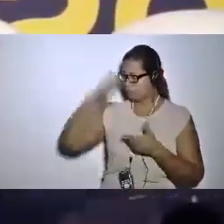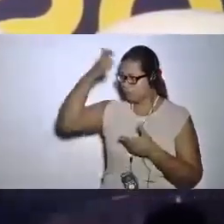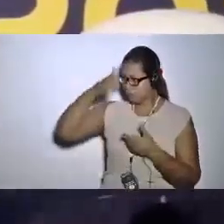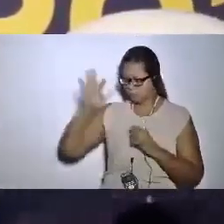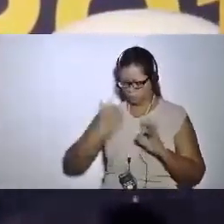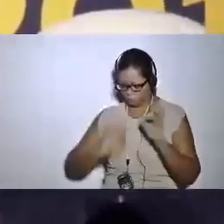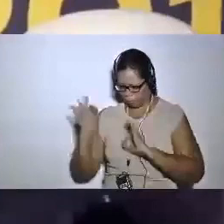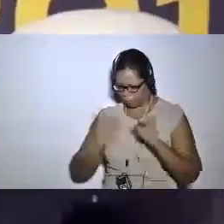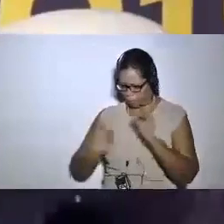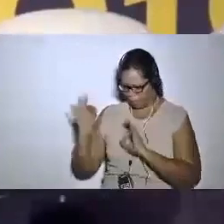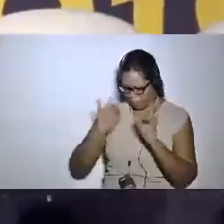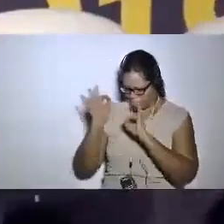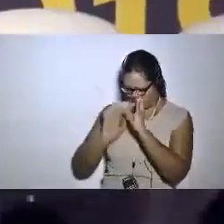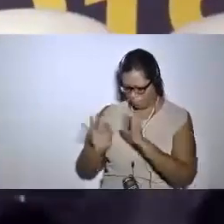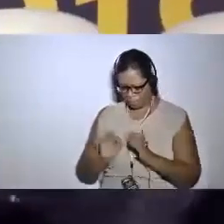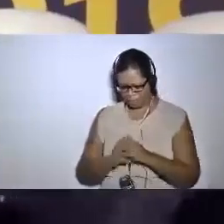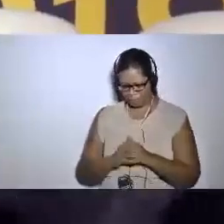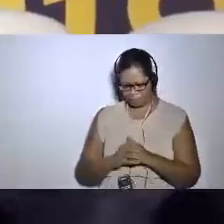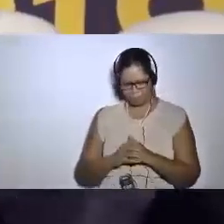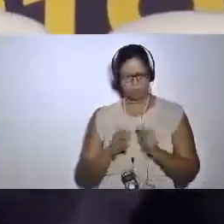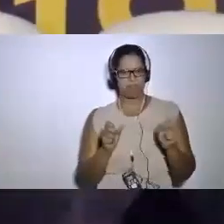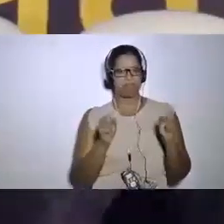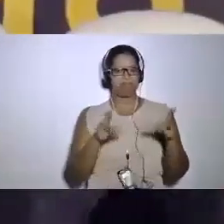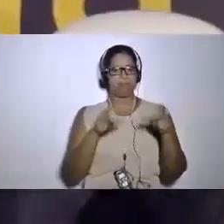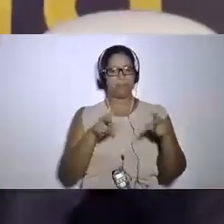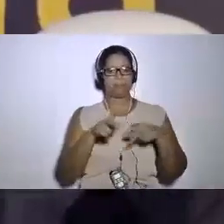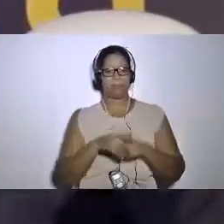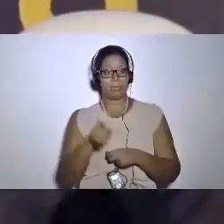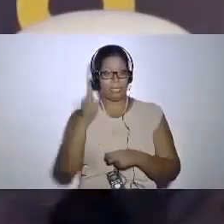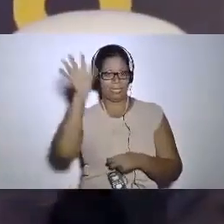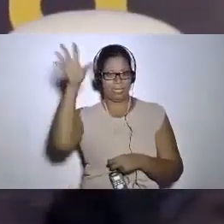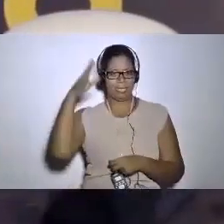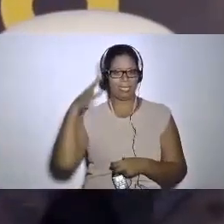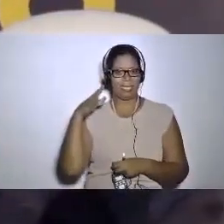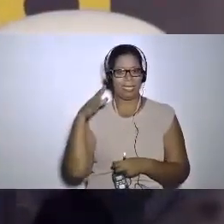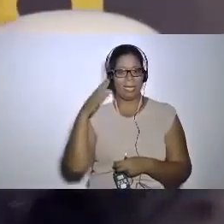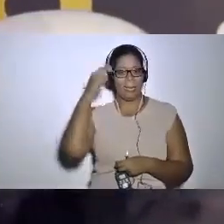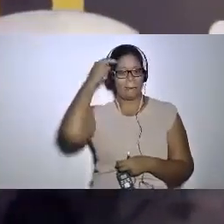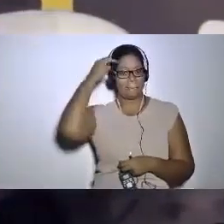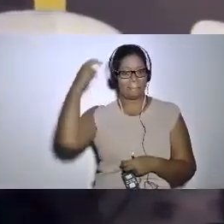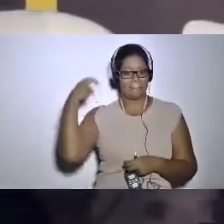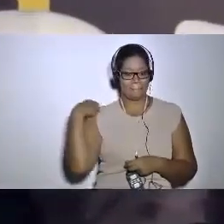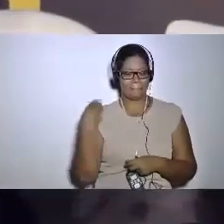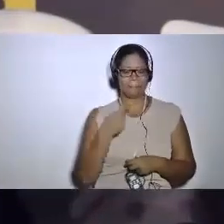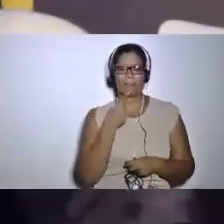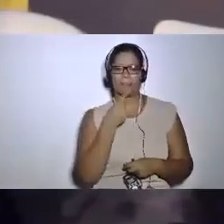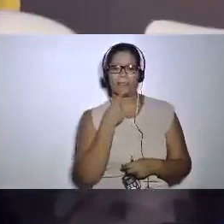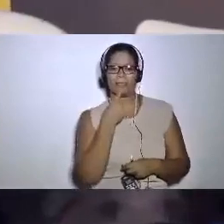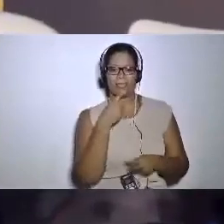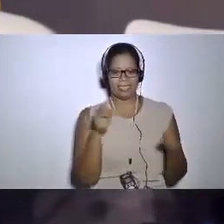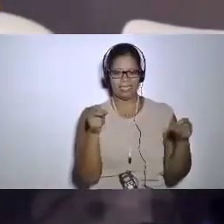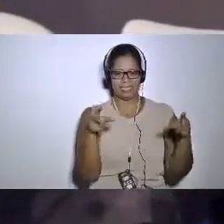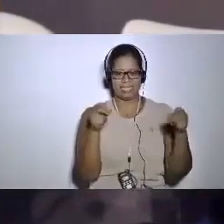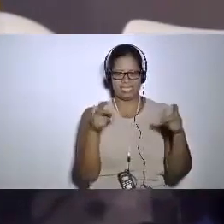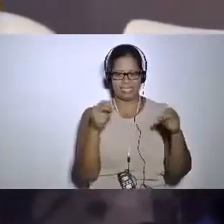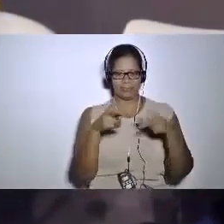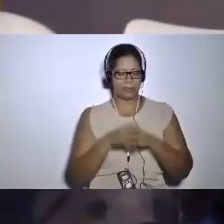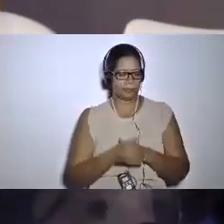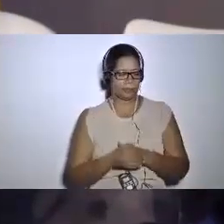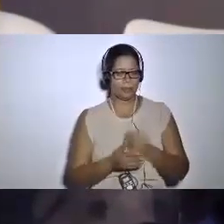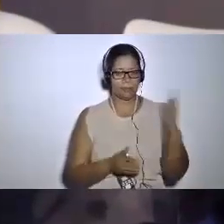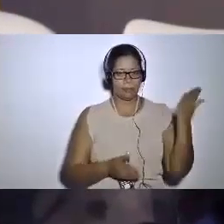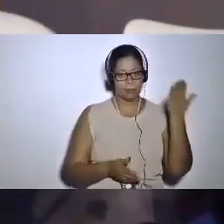funcionario, jefe de tecnología, le dijo a los ciudadanos británicos, si su teléfono móvil no viene a usted,